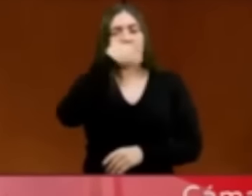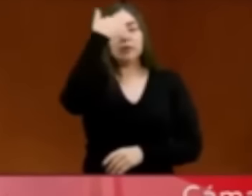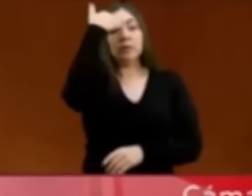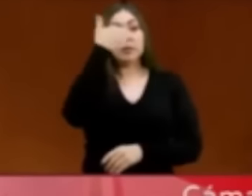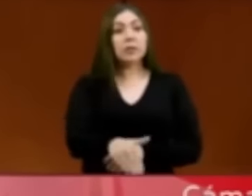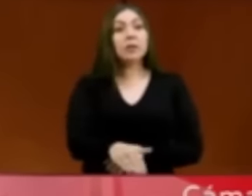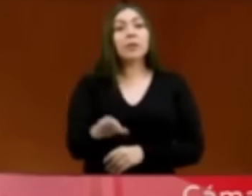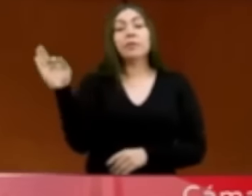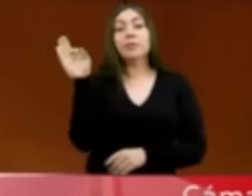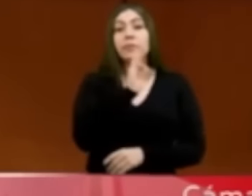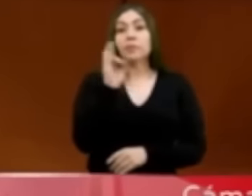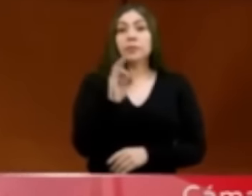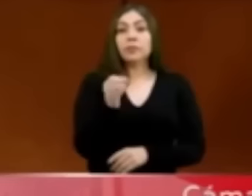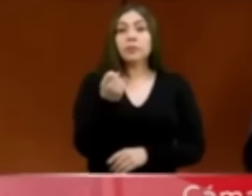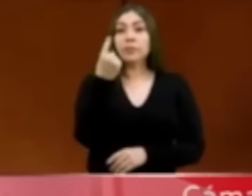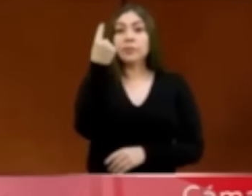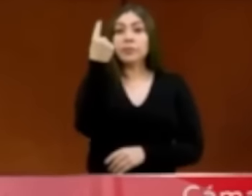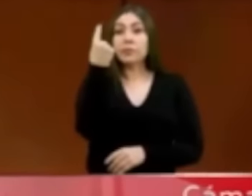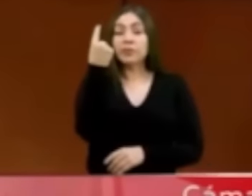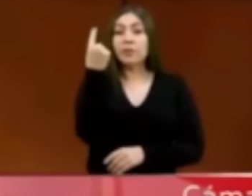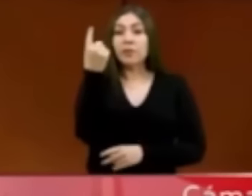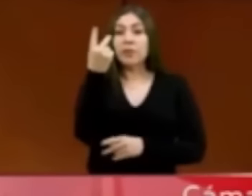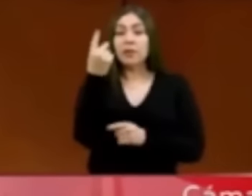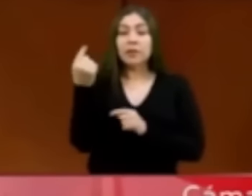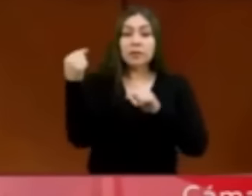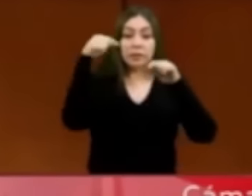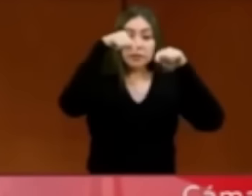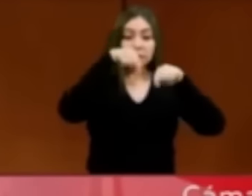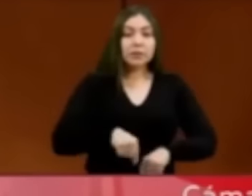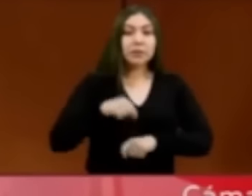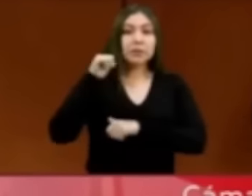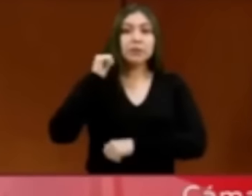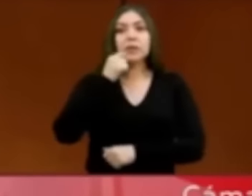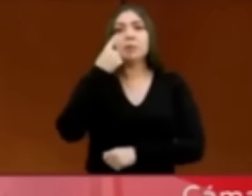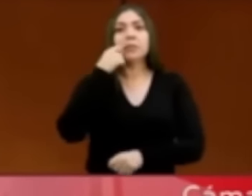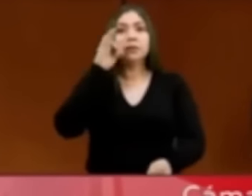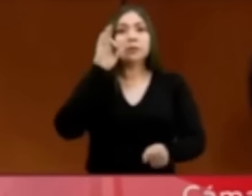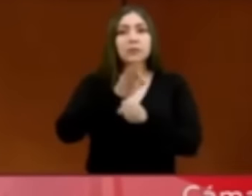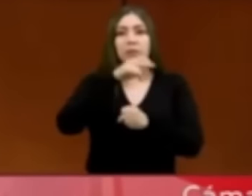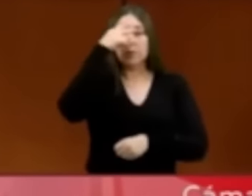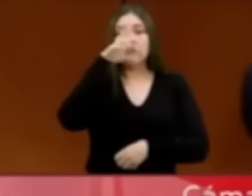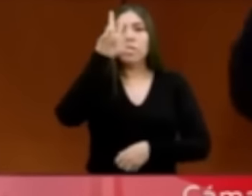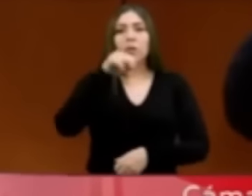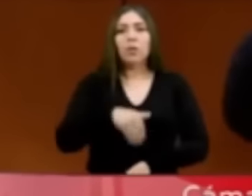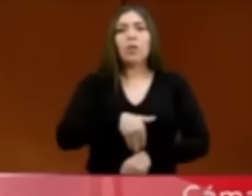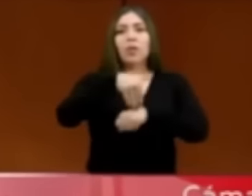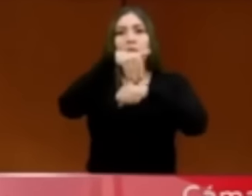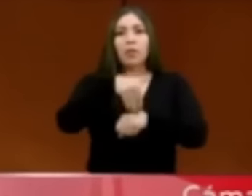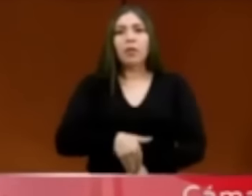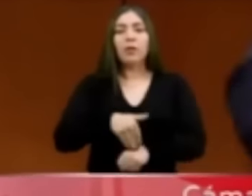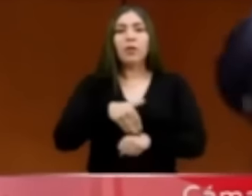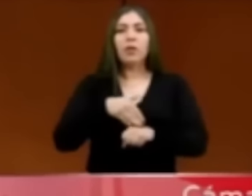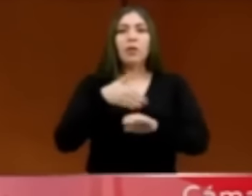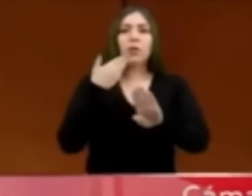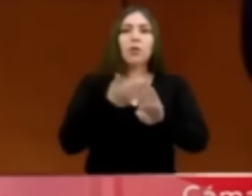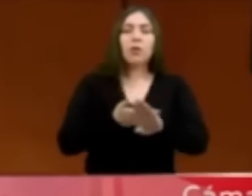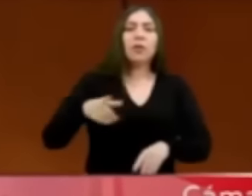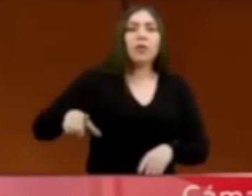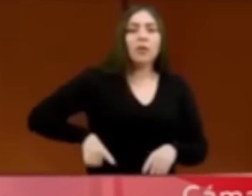uno vino al Senado, es para defender a México y no doblegarse ante el poder.